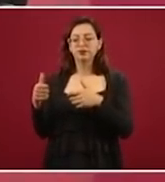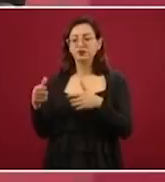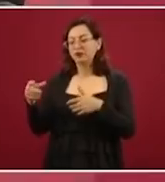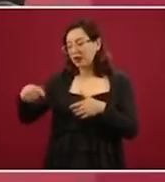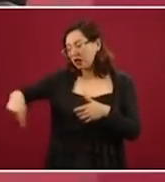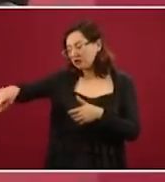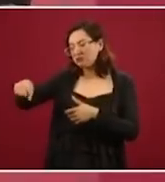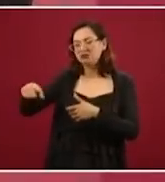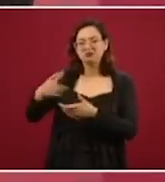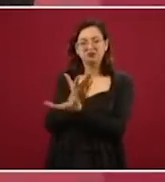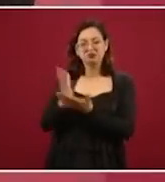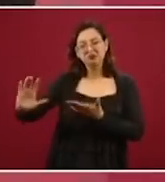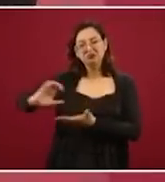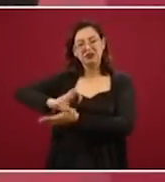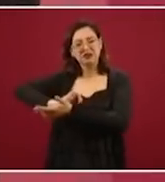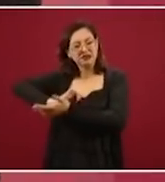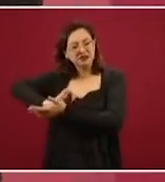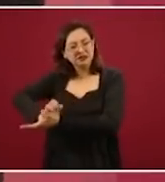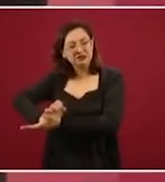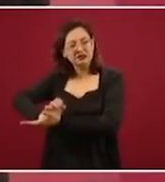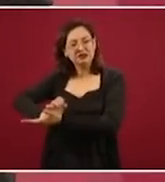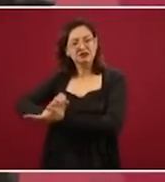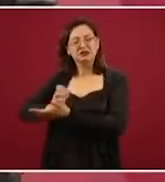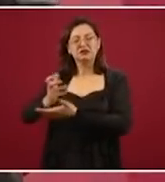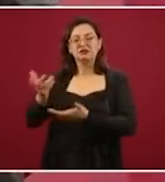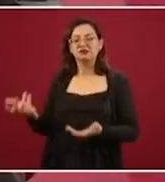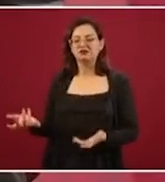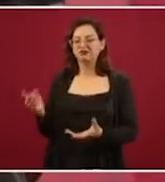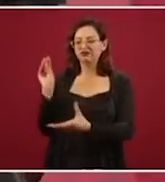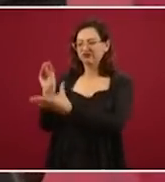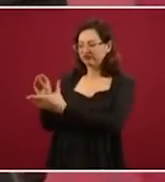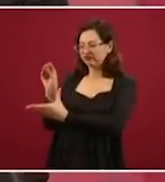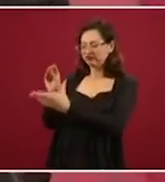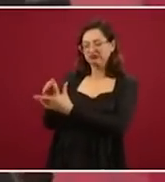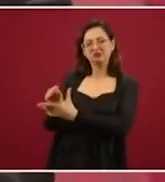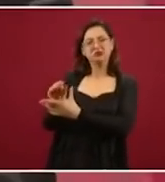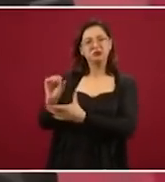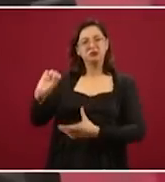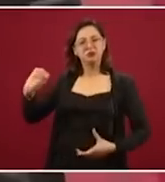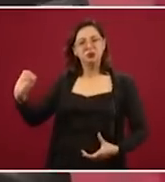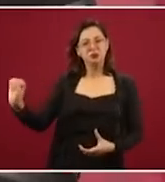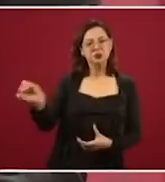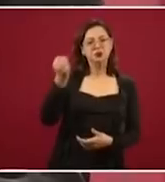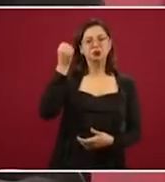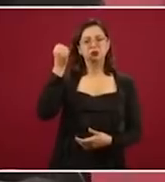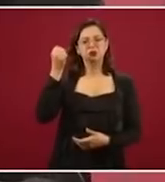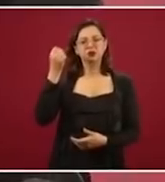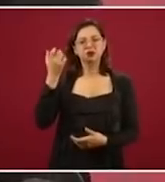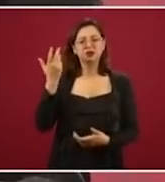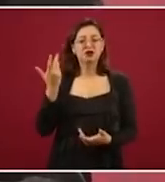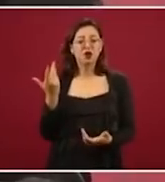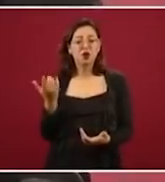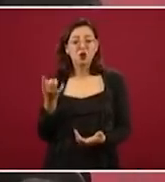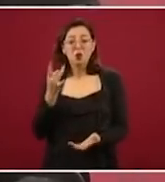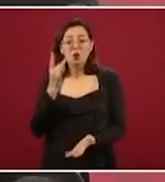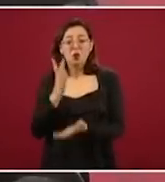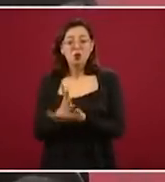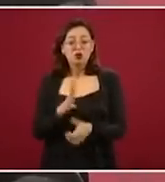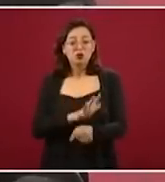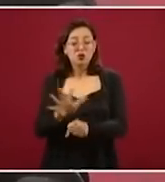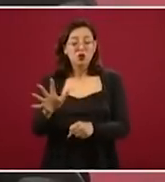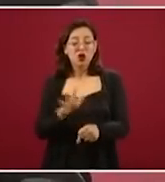eran discriminados, se les daba la espalda, lo único que se hacía